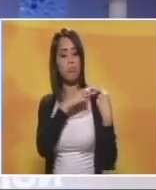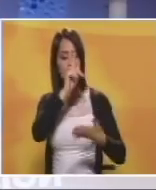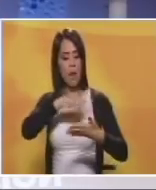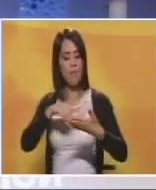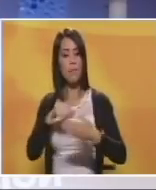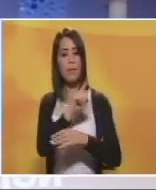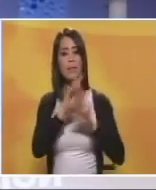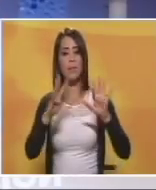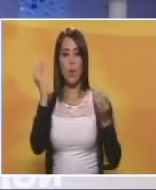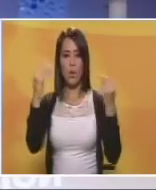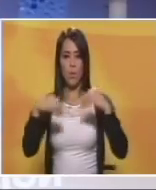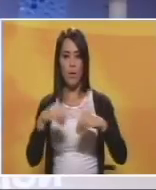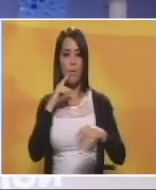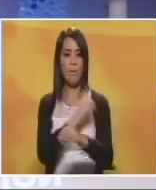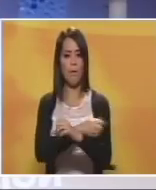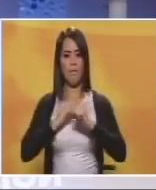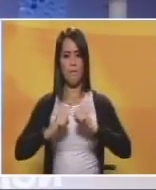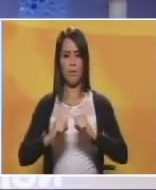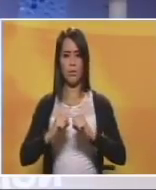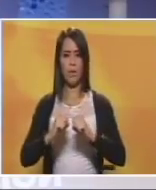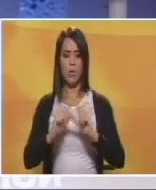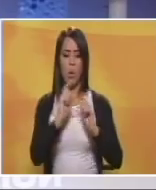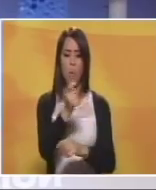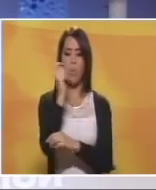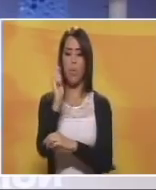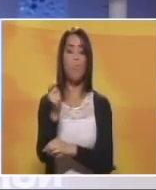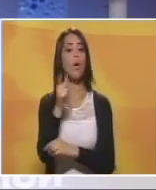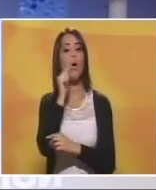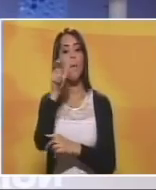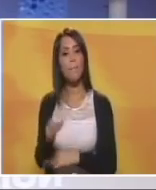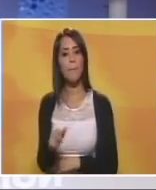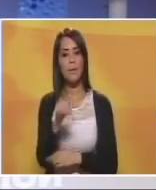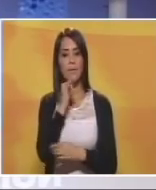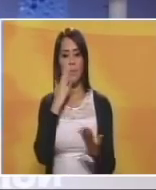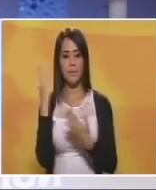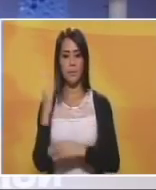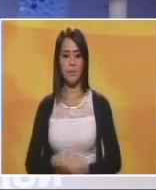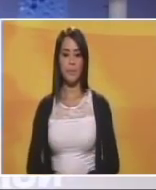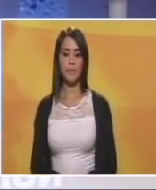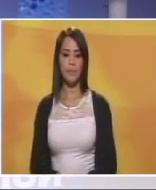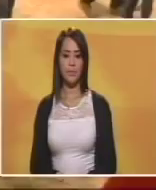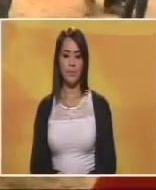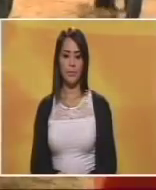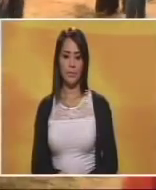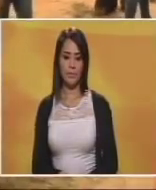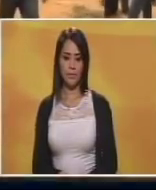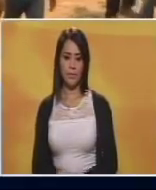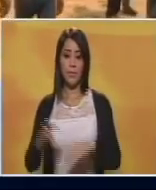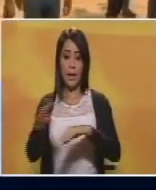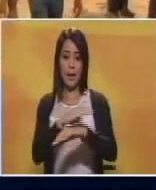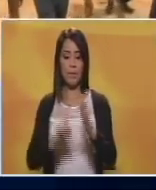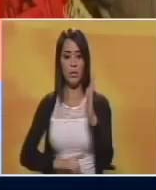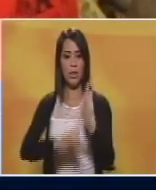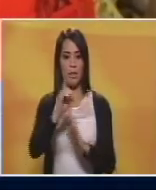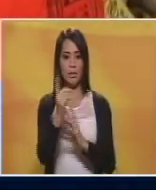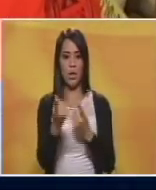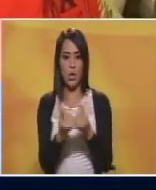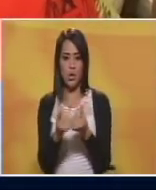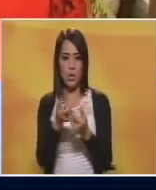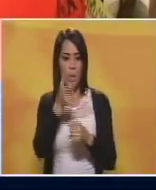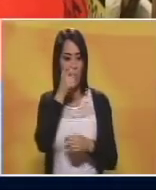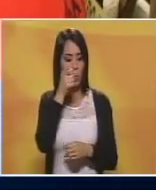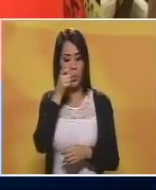19 acuerdos para fortalecer el arco minero. Nuestro compañero Henderson Pérez con la información. El ministro de Desarrollo Ecológico inspeccionó